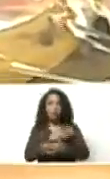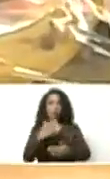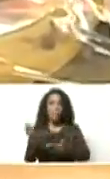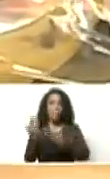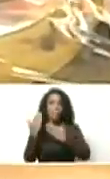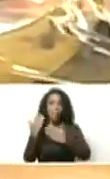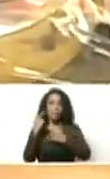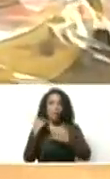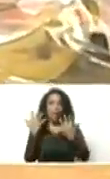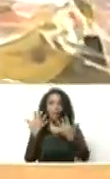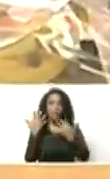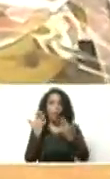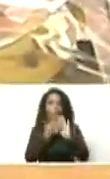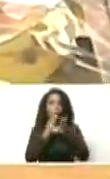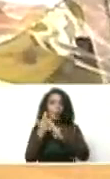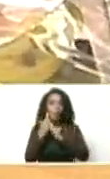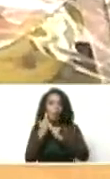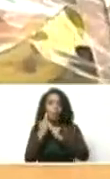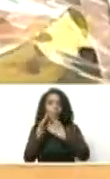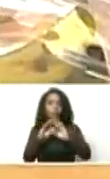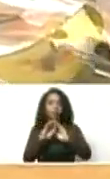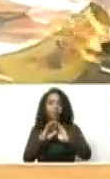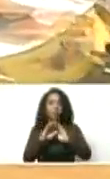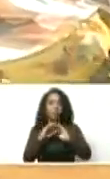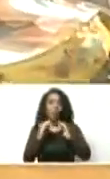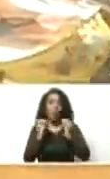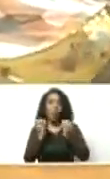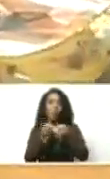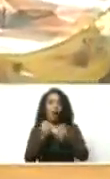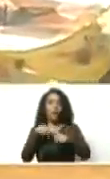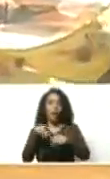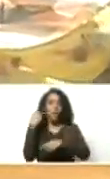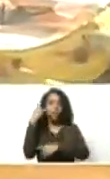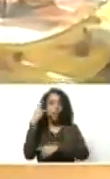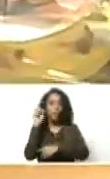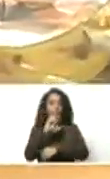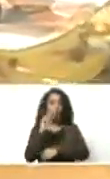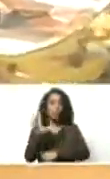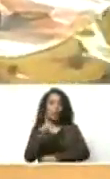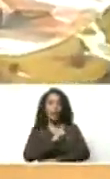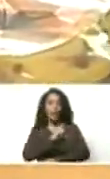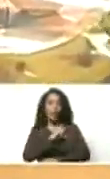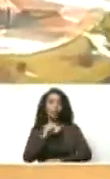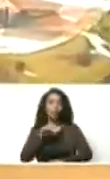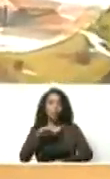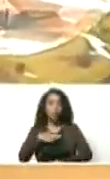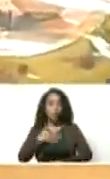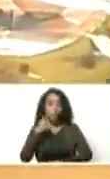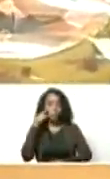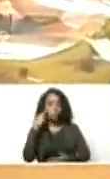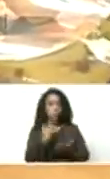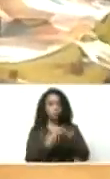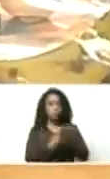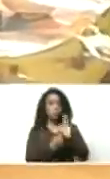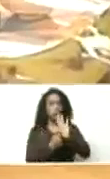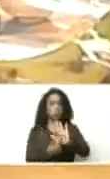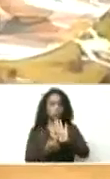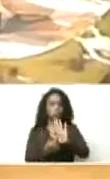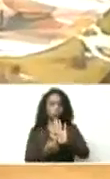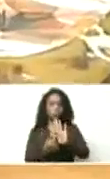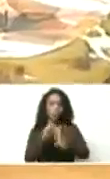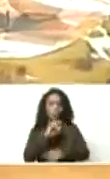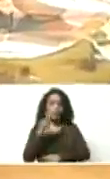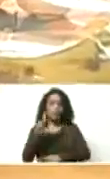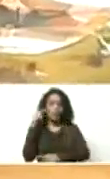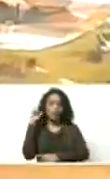de la mano con las comunidades organizadas. Aquí en la parroquia 23 de enero se está demostrando que podemos trabajar de manera articulada